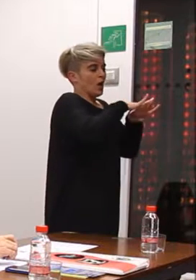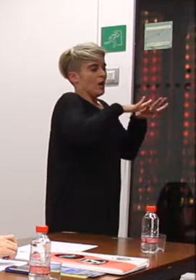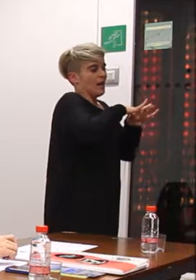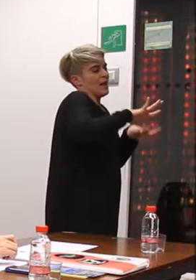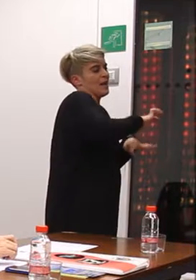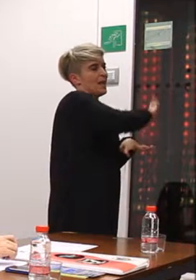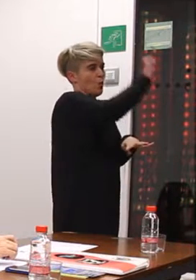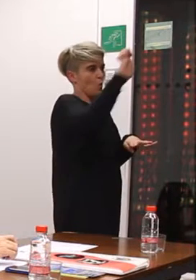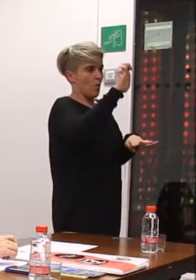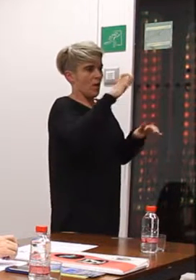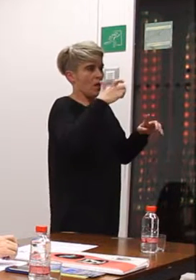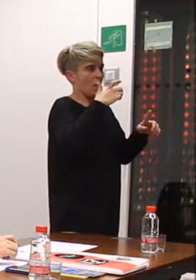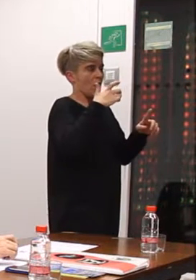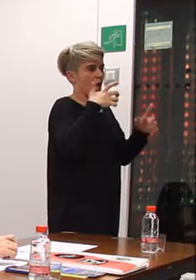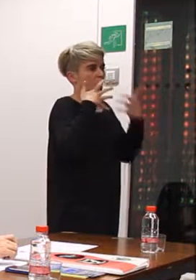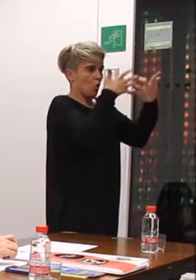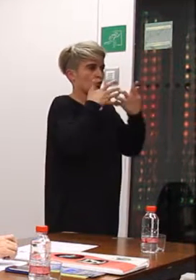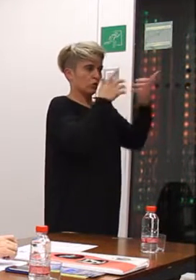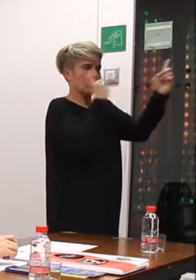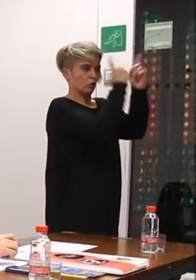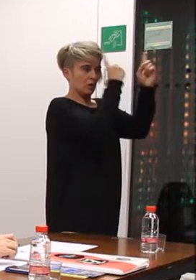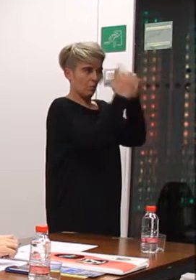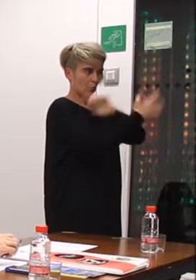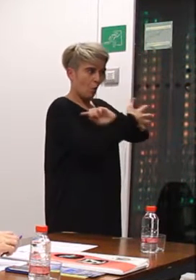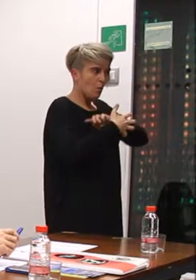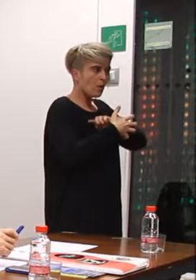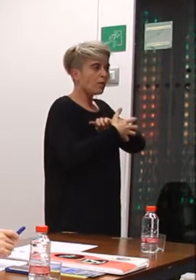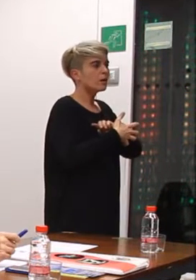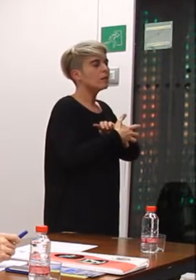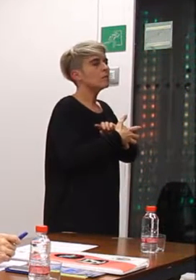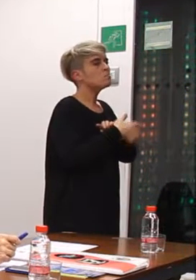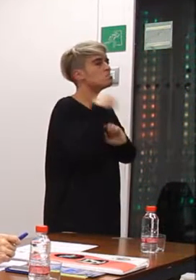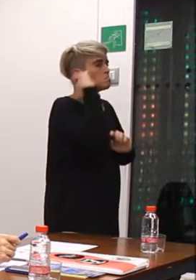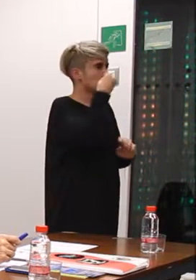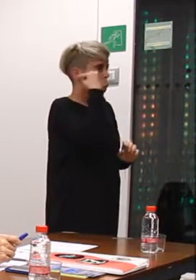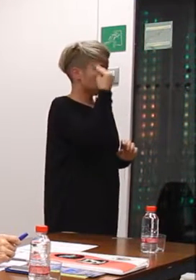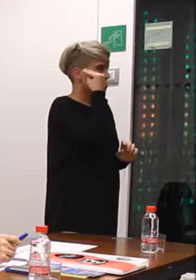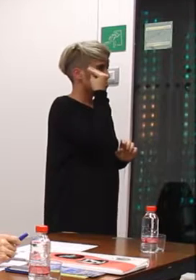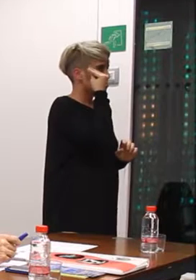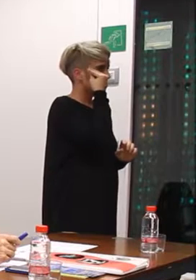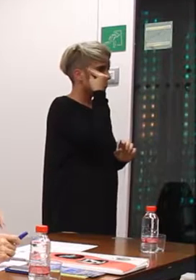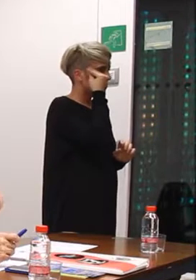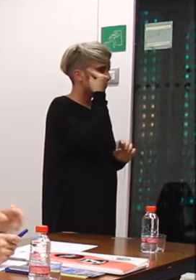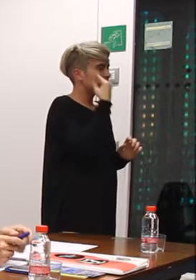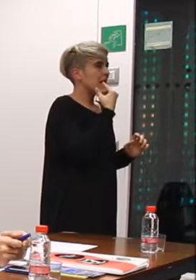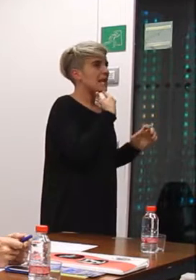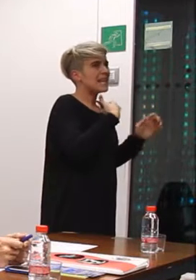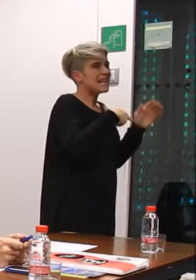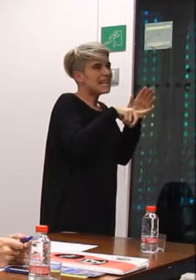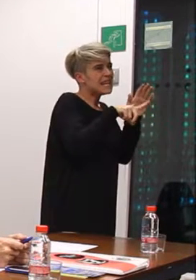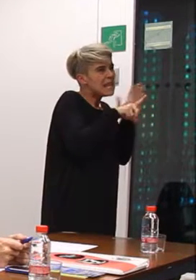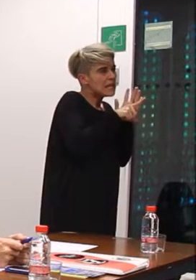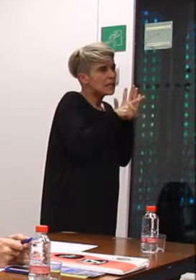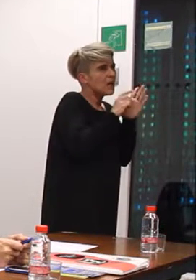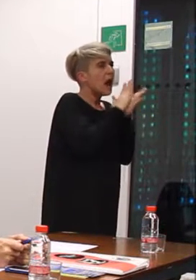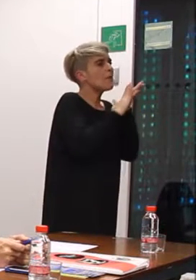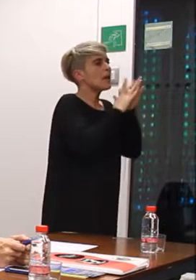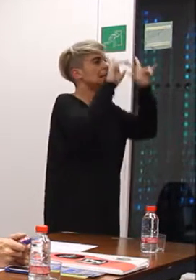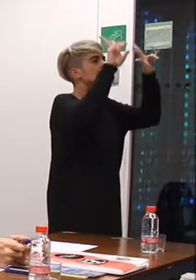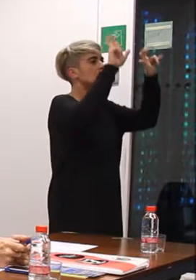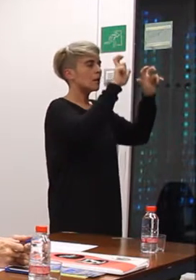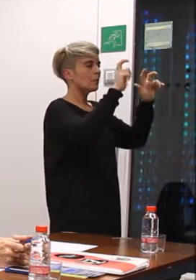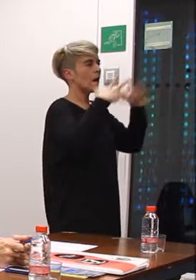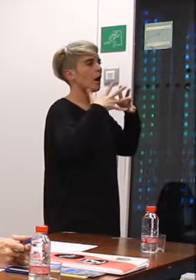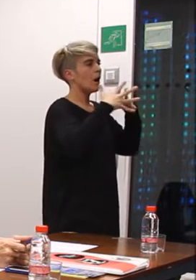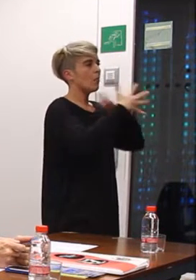de Lucha contra la Pobreza creemos que esta ley o hablar de pobreza energética en concreto es